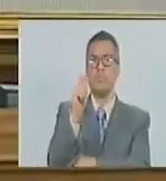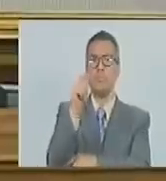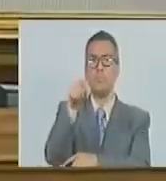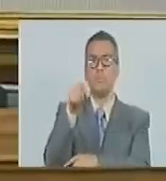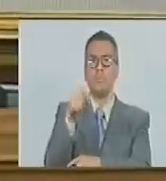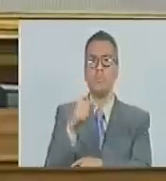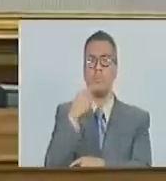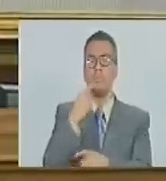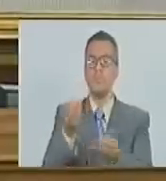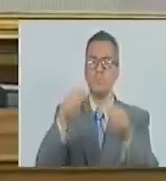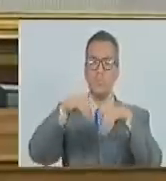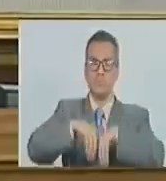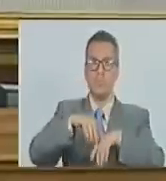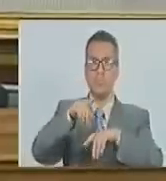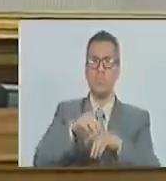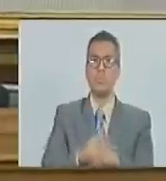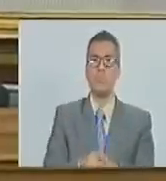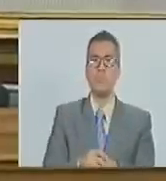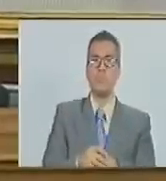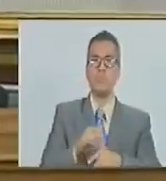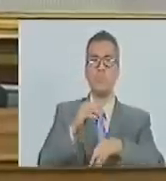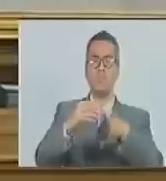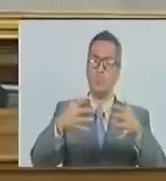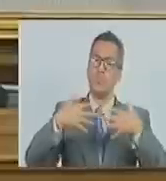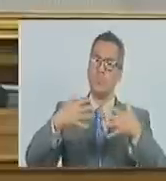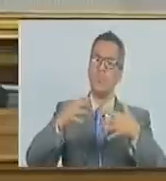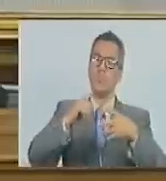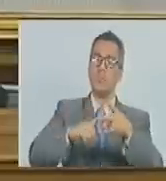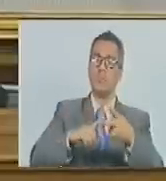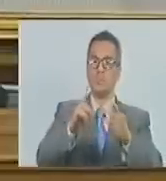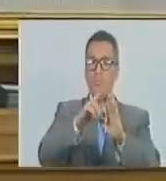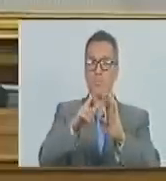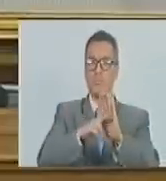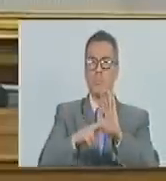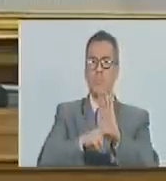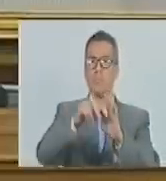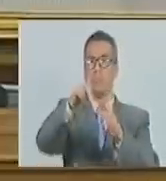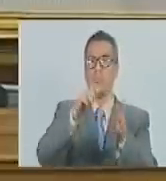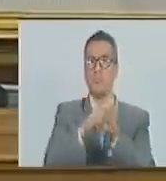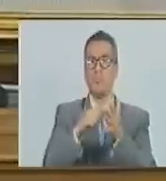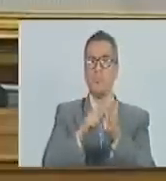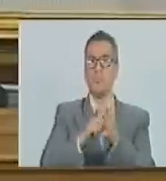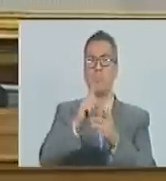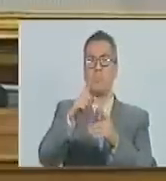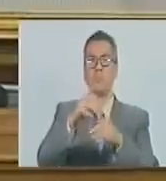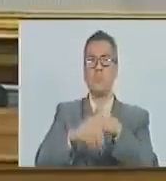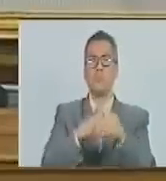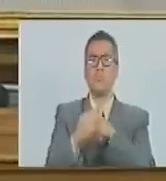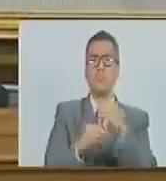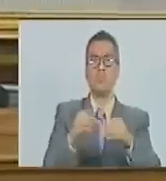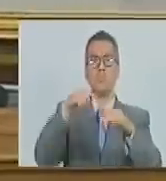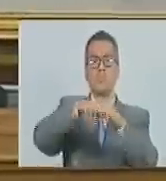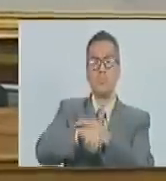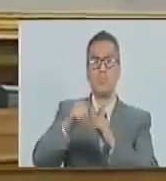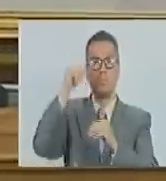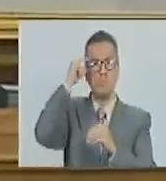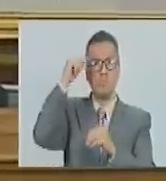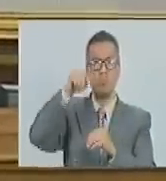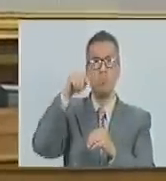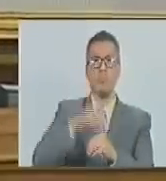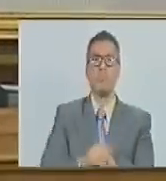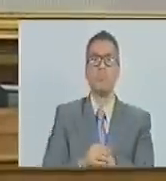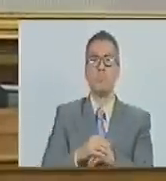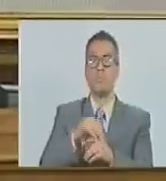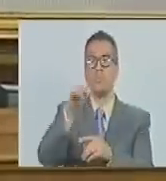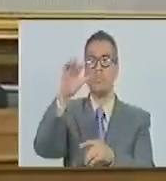diputados que estén de acuerdo con dar urgencia reglamentaria a este punto a los efectos de ser incluido en el orden del día,